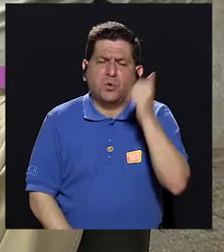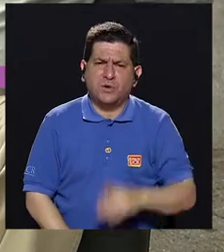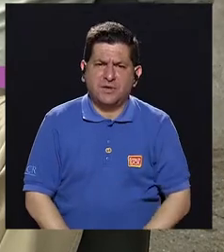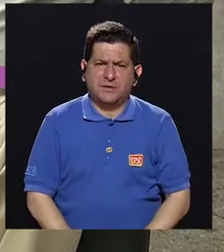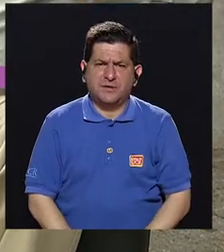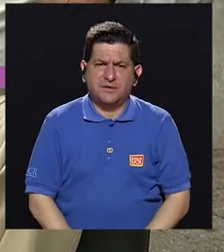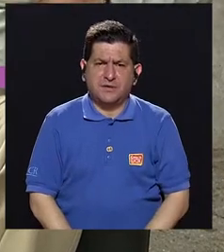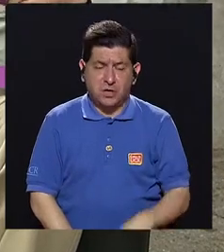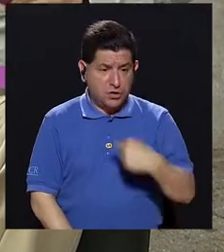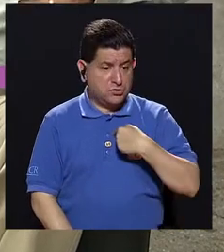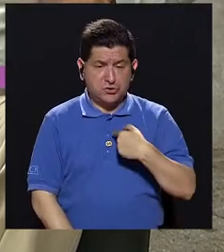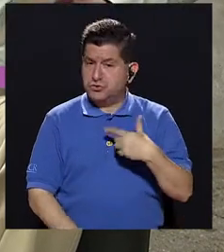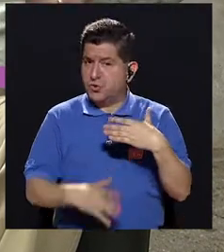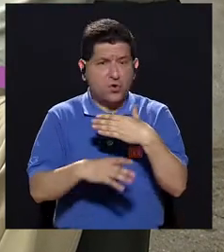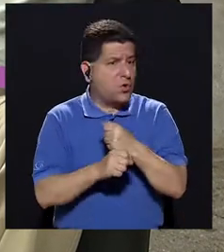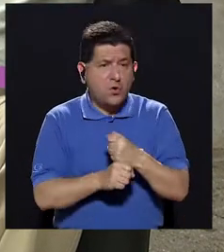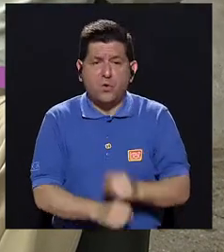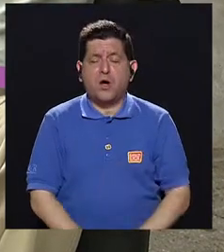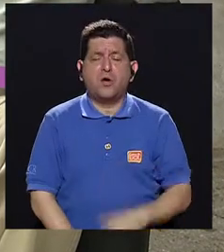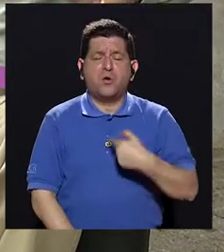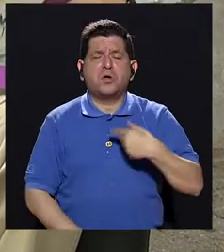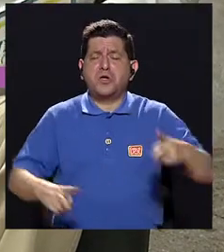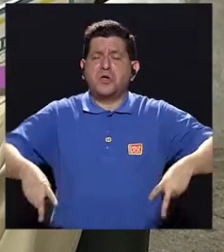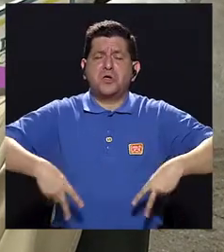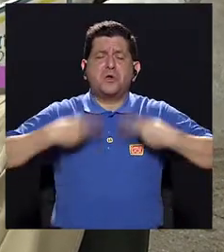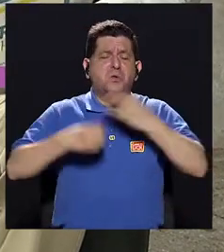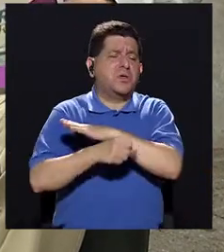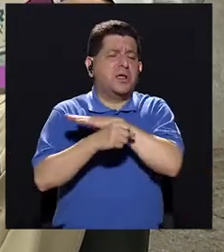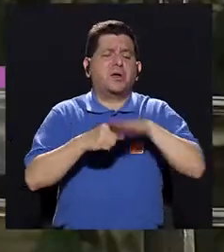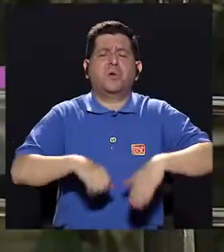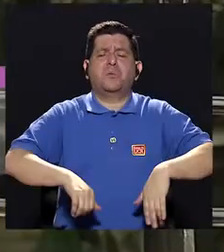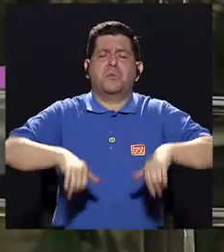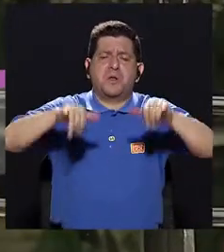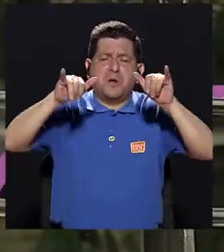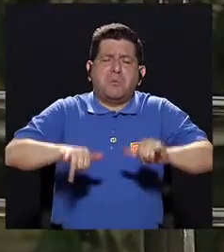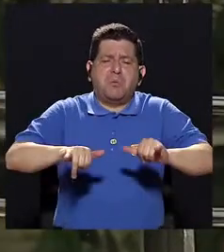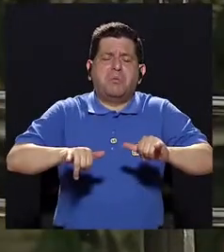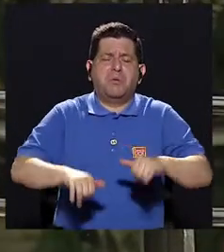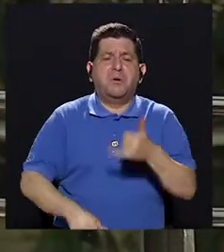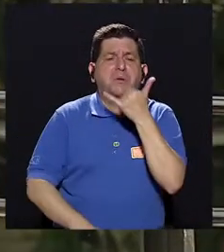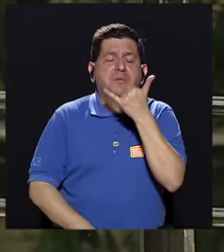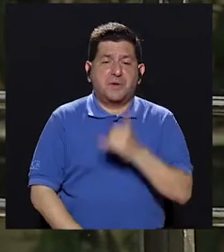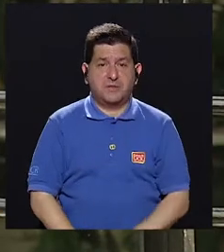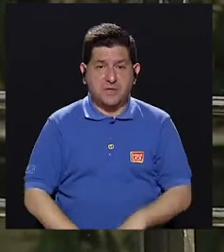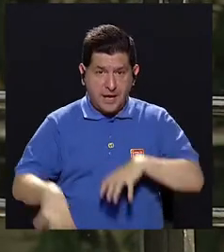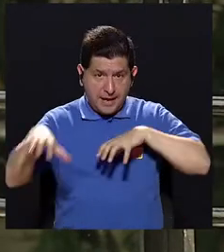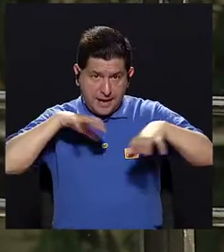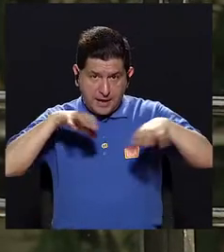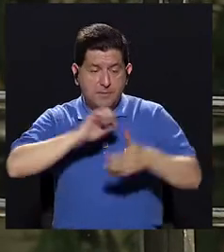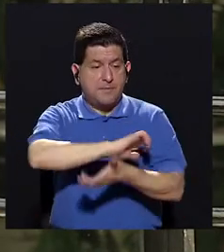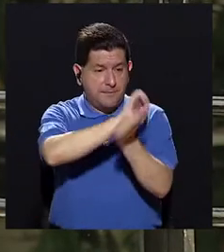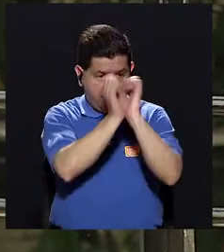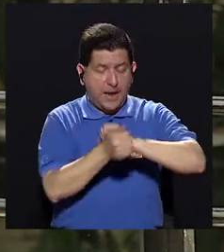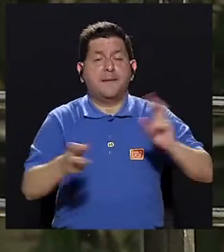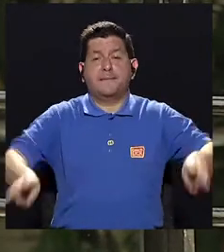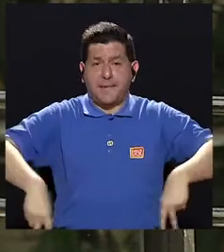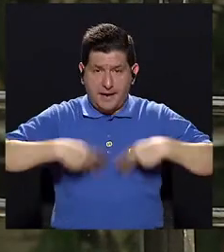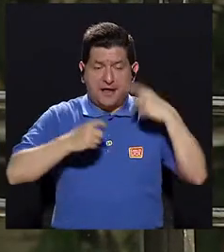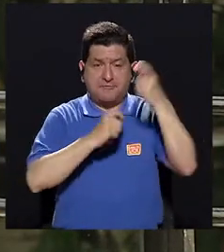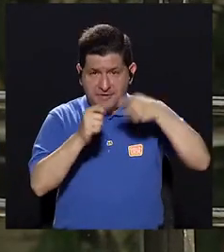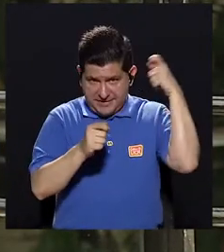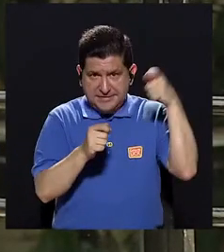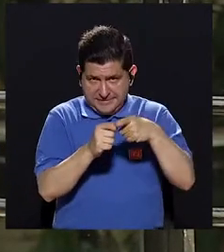yo decido no hacerlo y llevar una vida totalmente sedentaria? Bueno, movernos nos va a cambiar la vida,